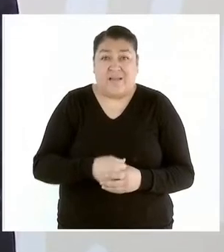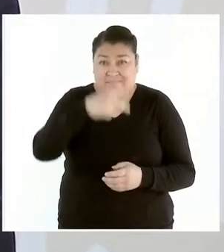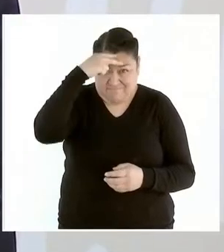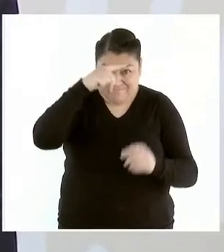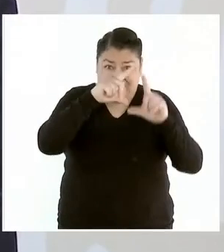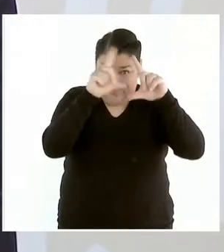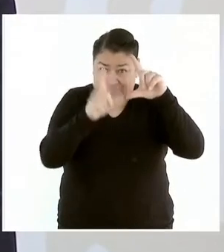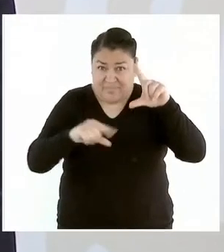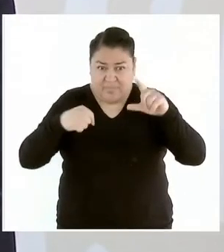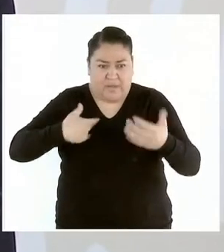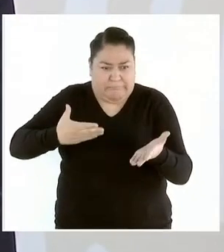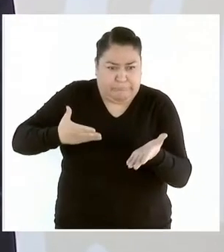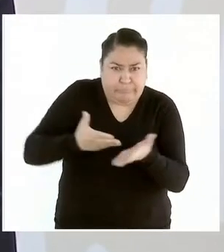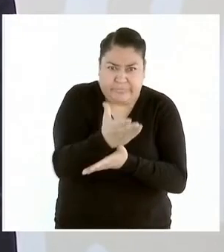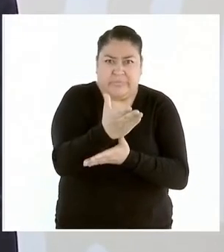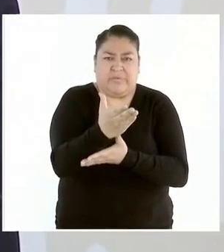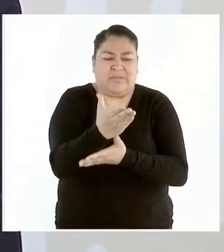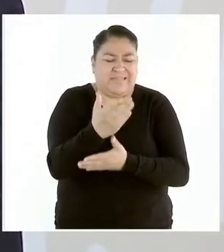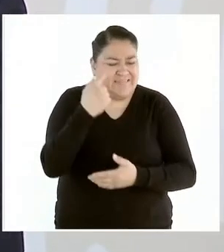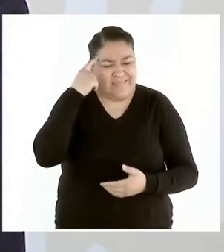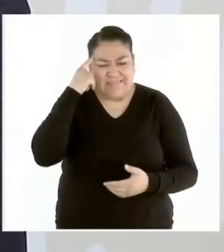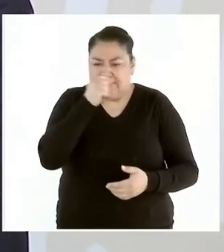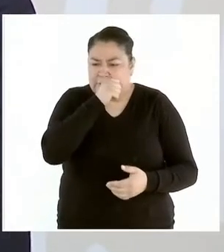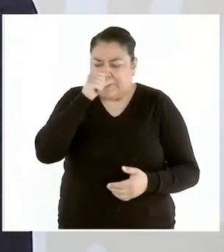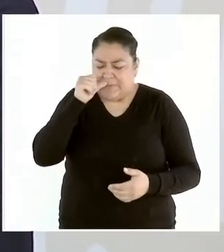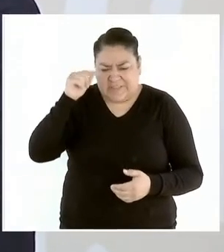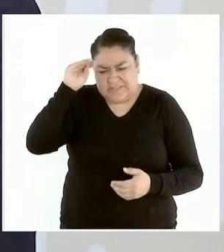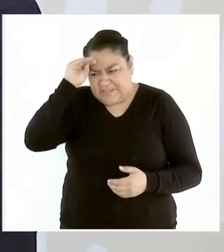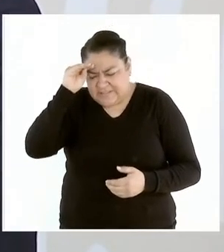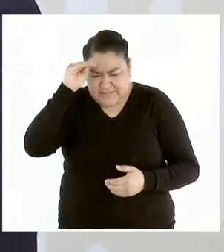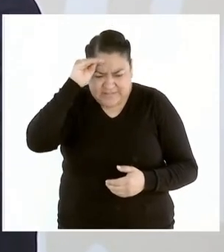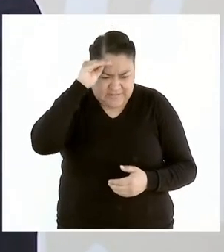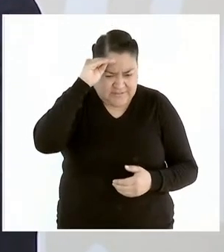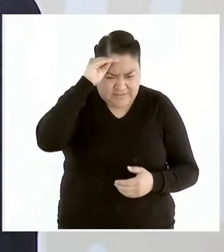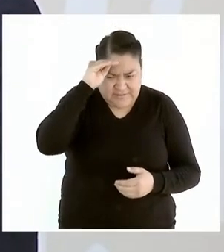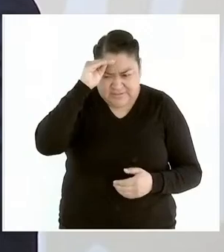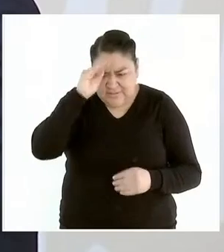nación y buscando evitar